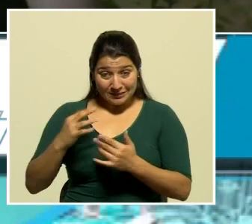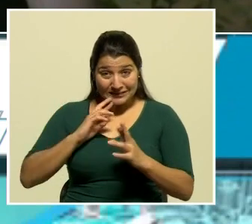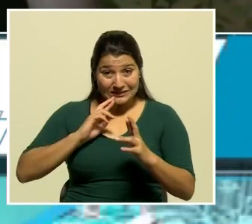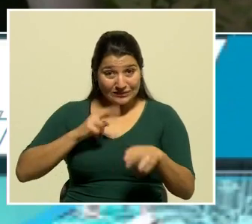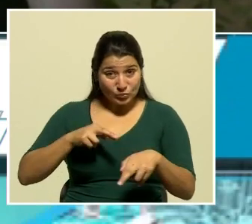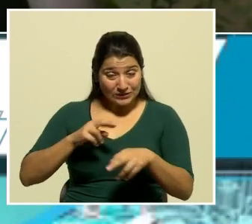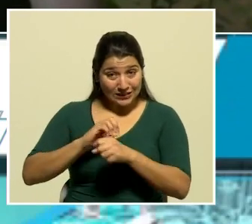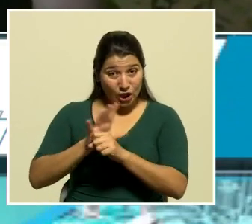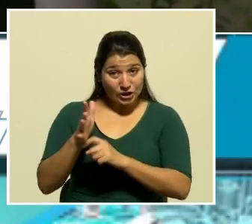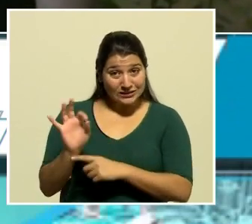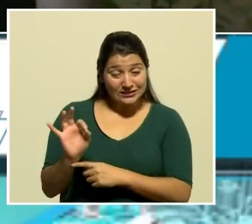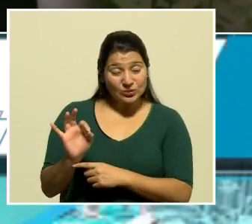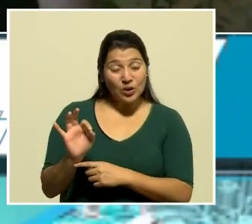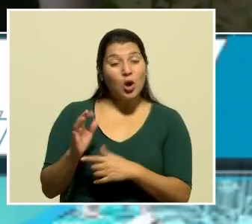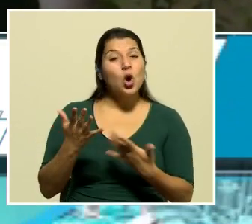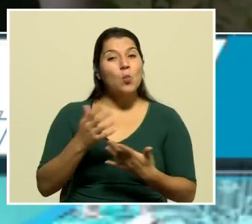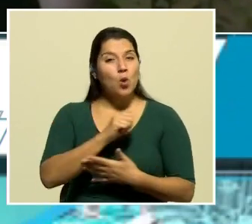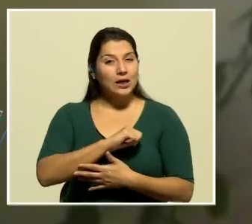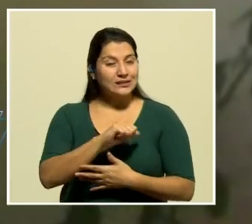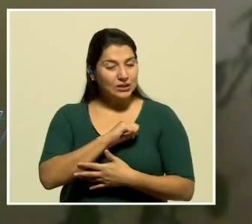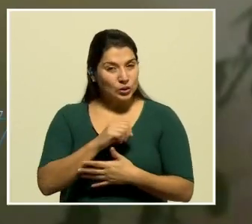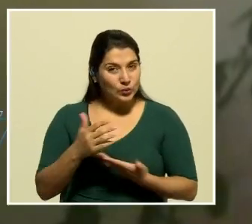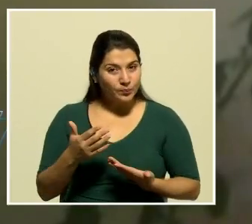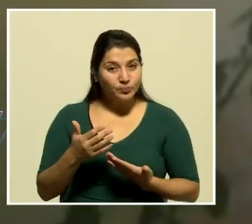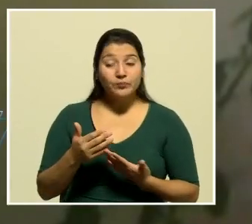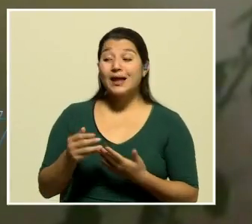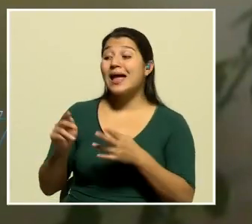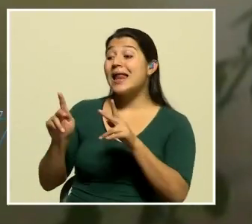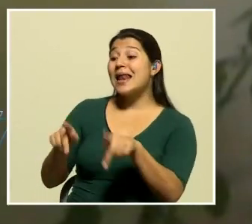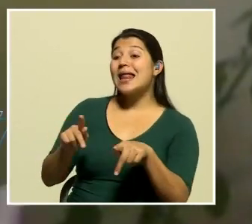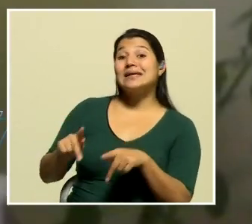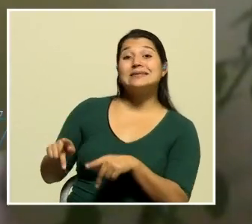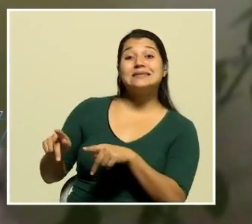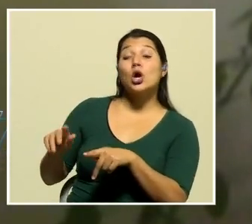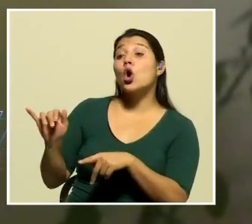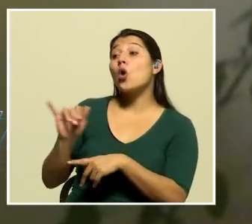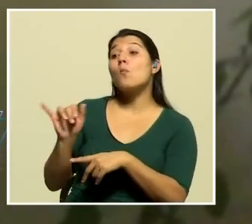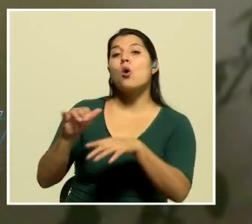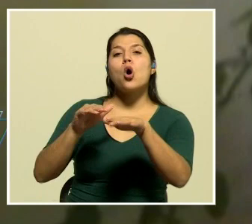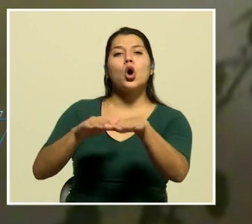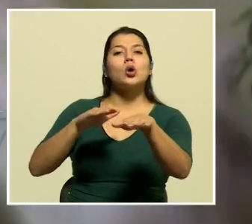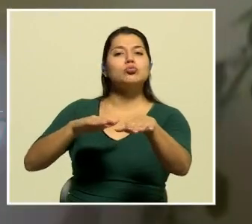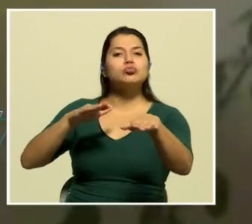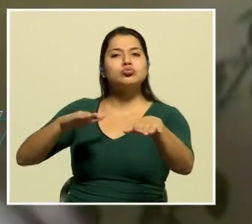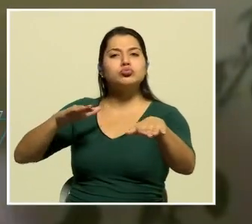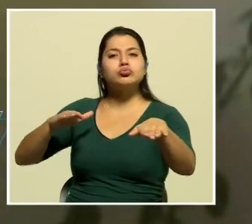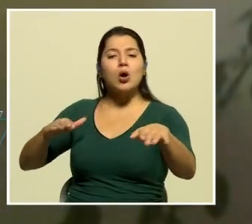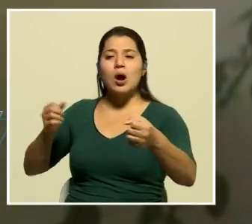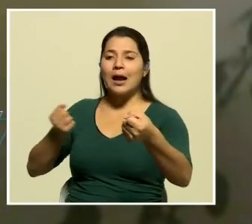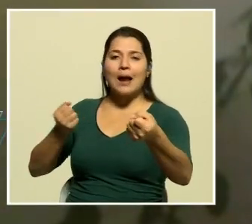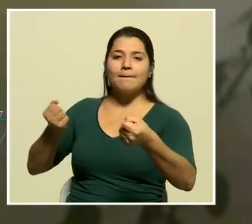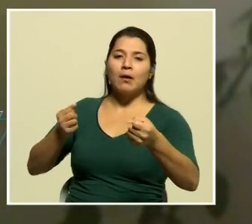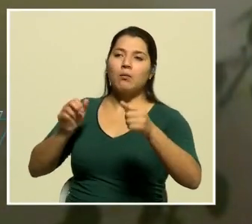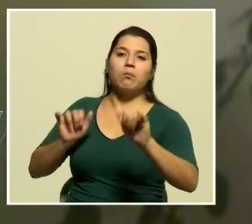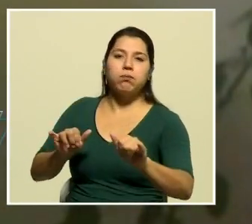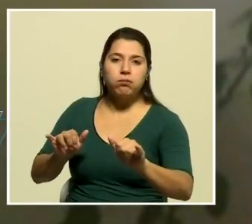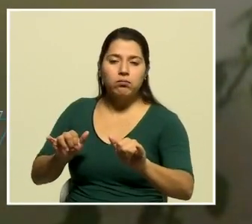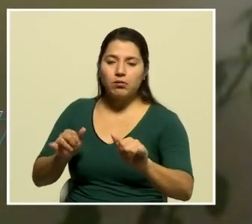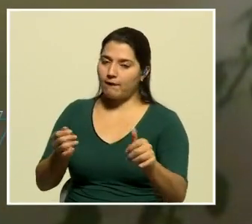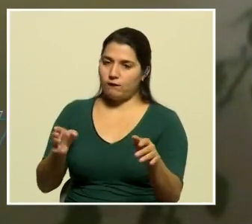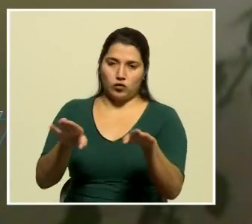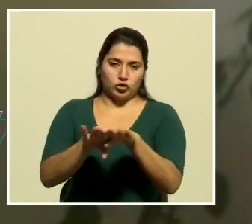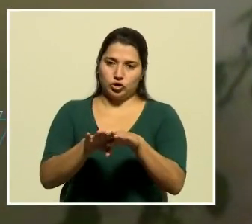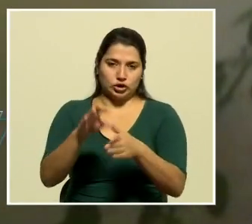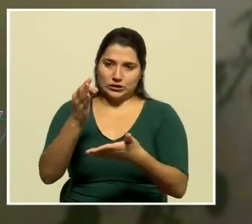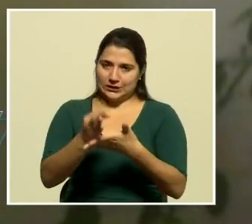frontera? Lo que pasa es que la gente, como no están pasando los camiones de ningún lado, porque la frontera está cerrada